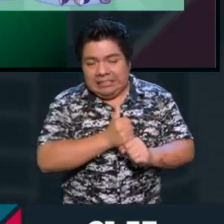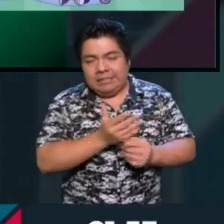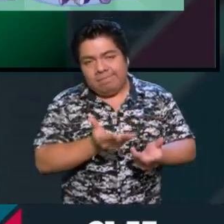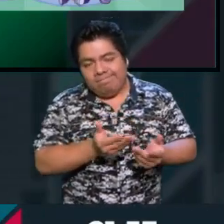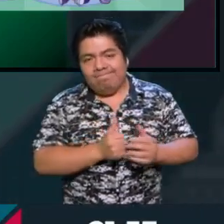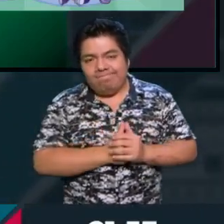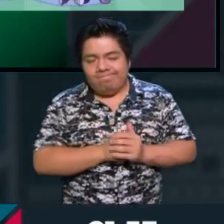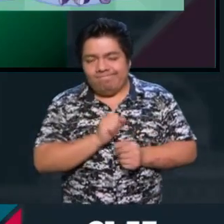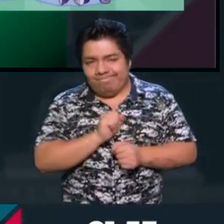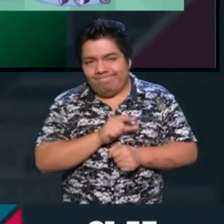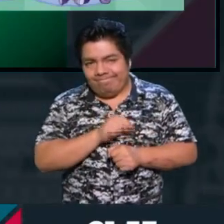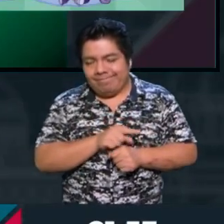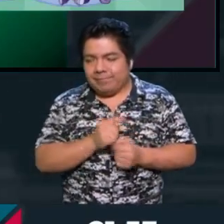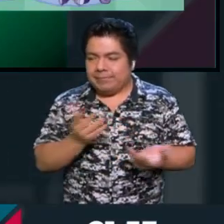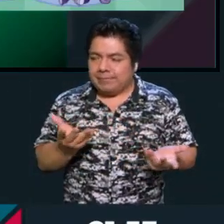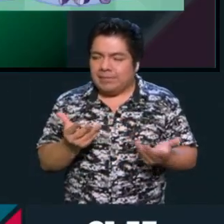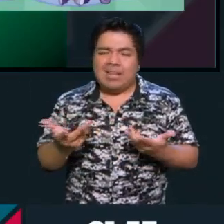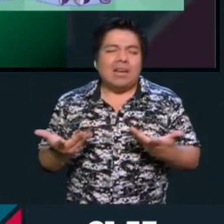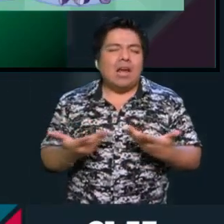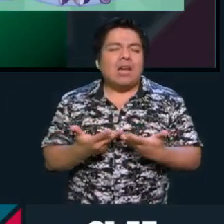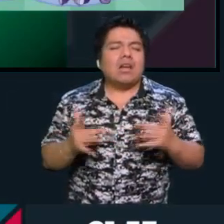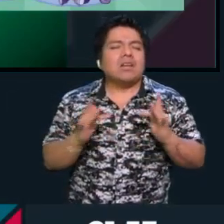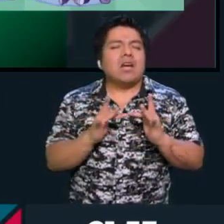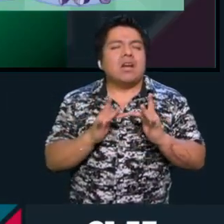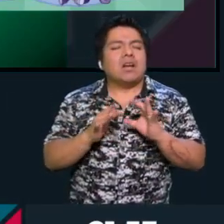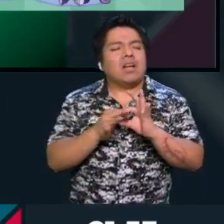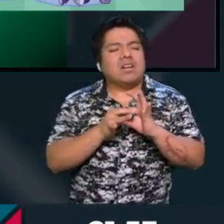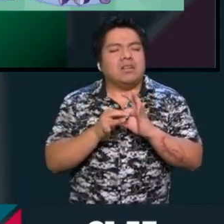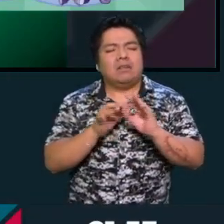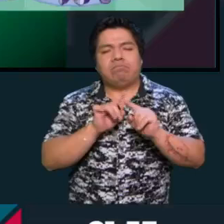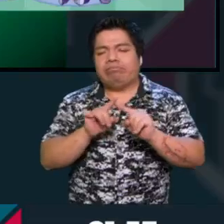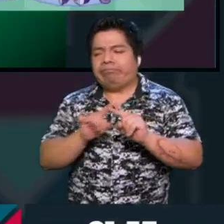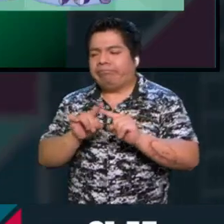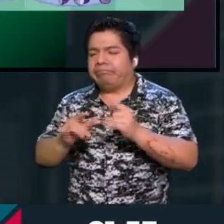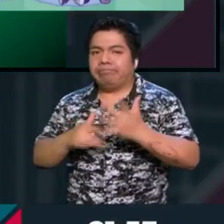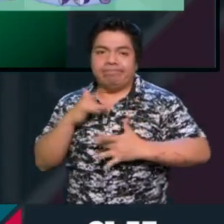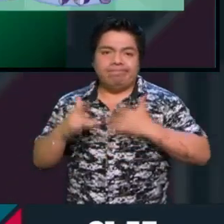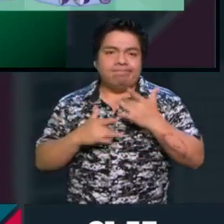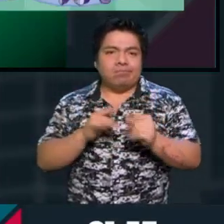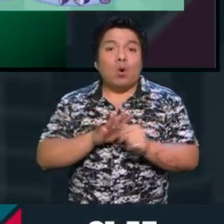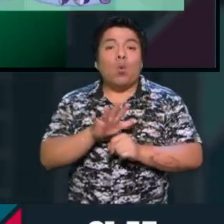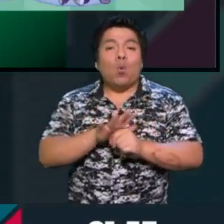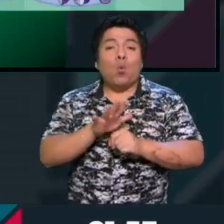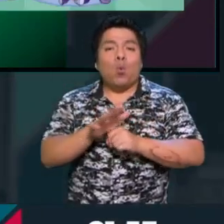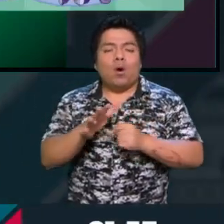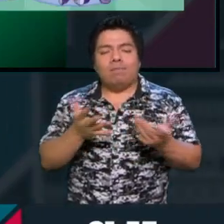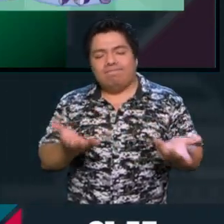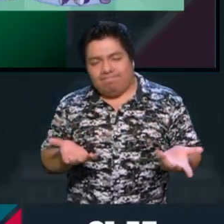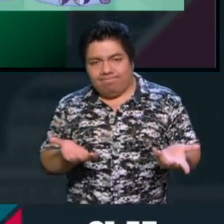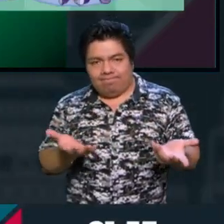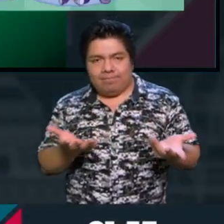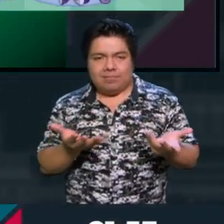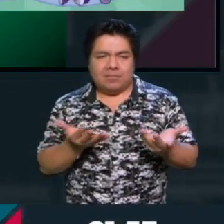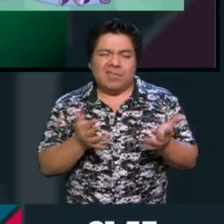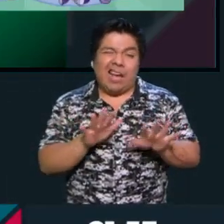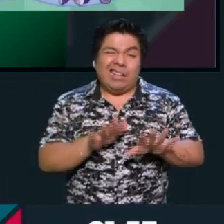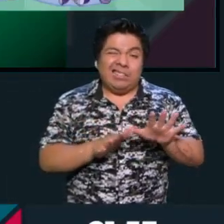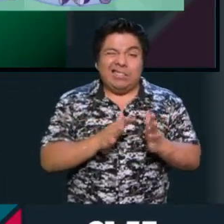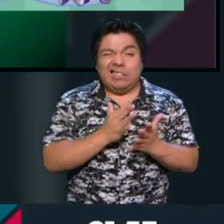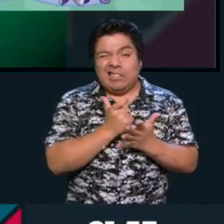que además se relaciona en muchas ocasiones con situaciones